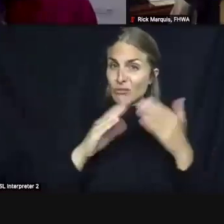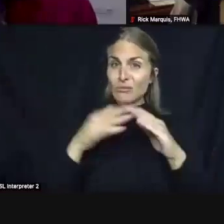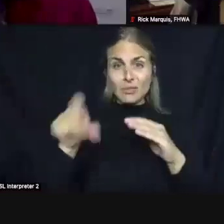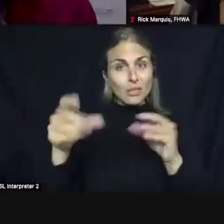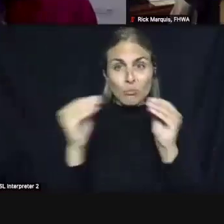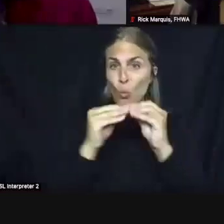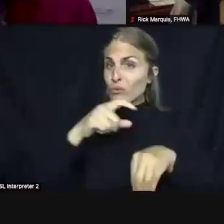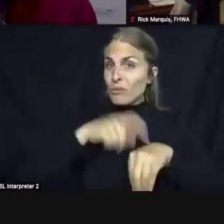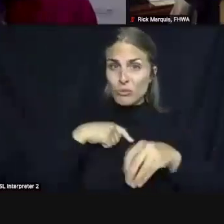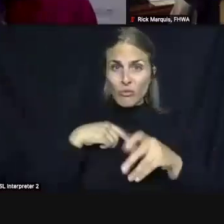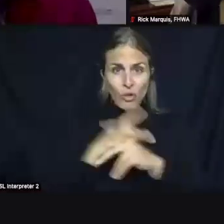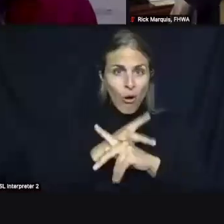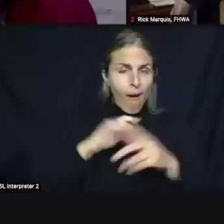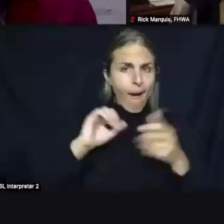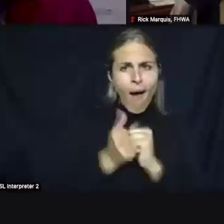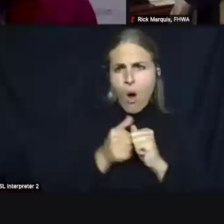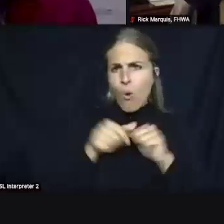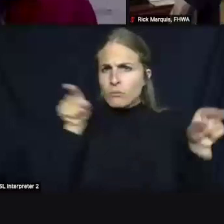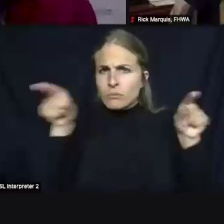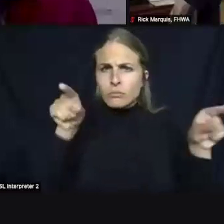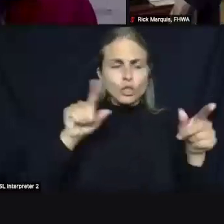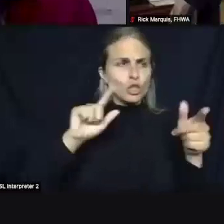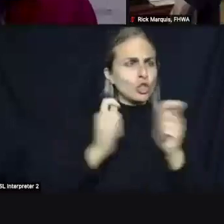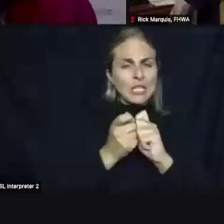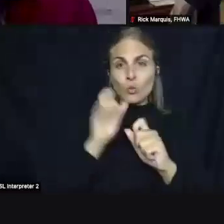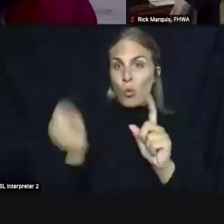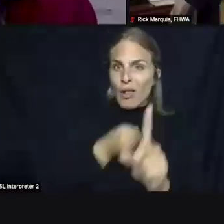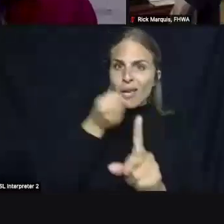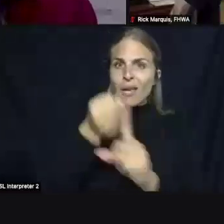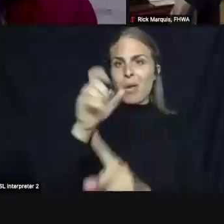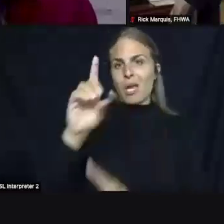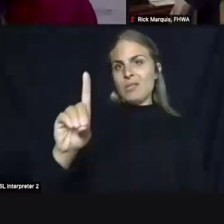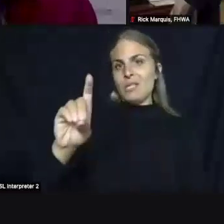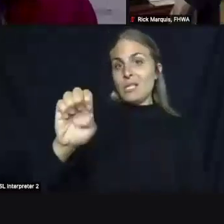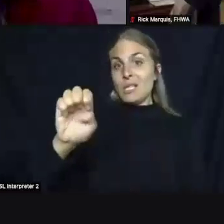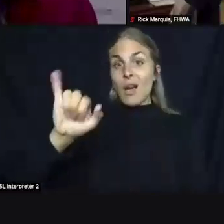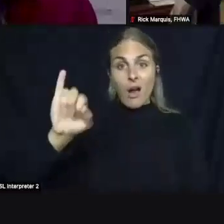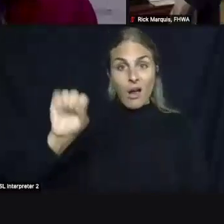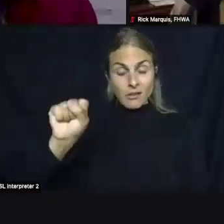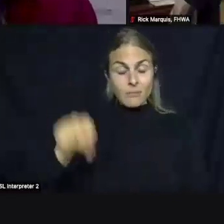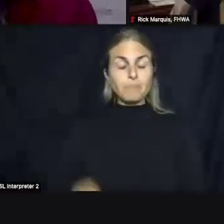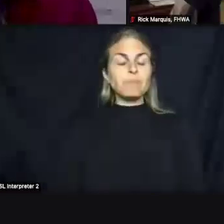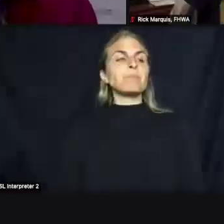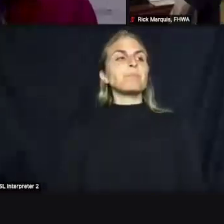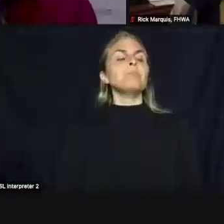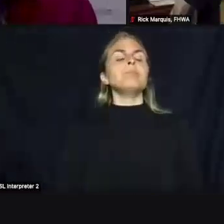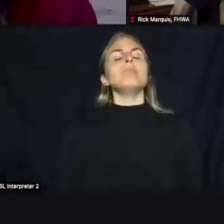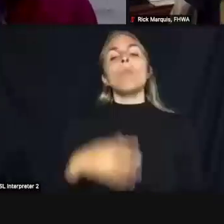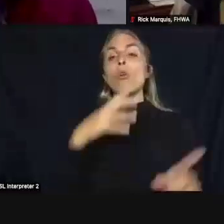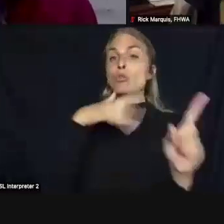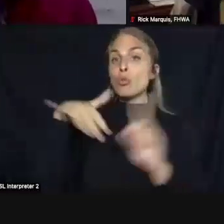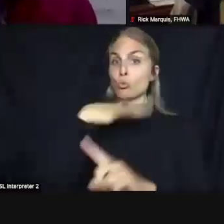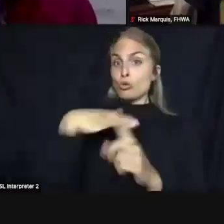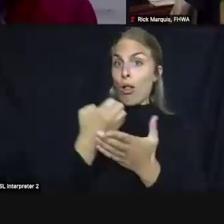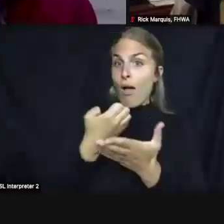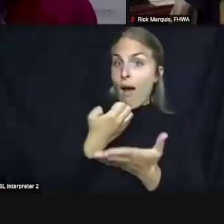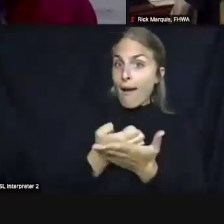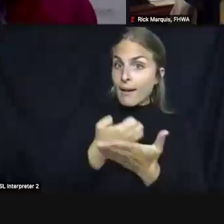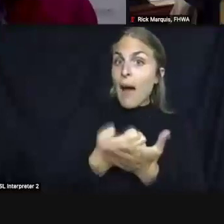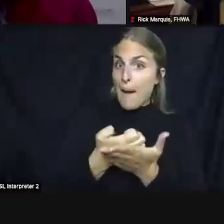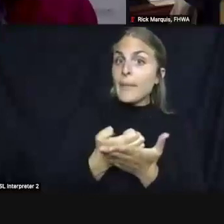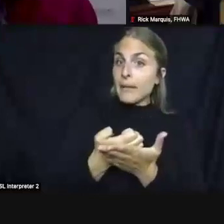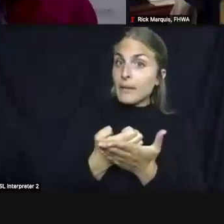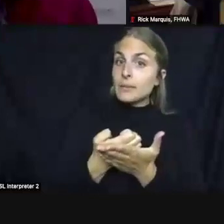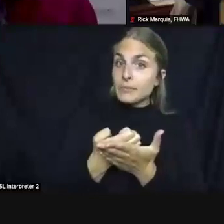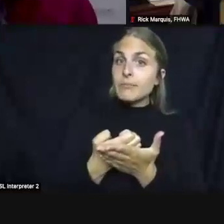Amazon que está realizando muchos negocios en la comunidad. Eso tiene un gran comunito. Hay también